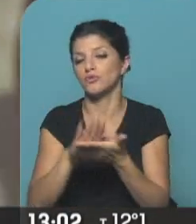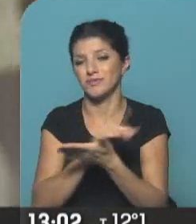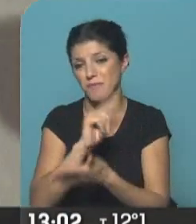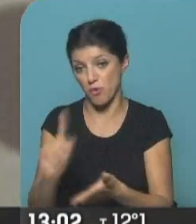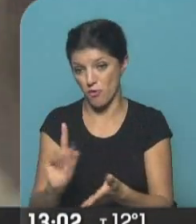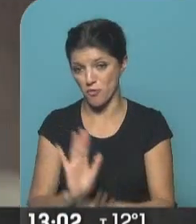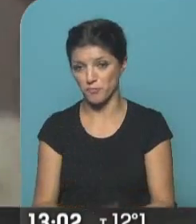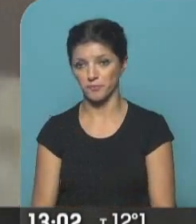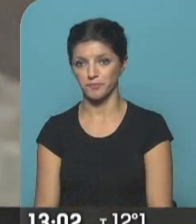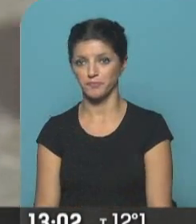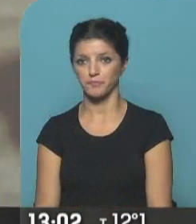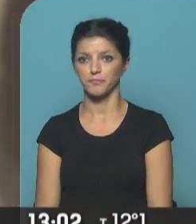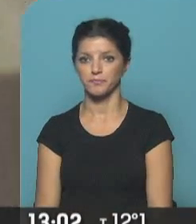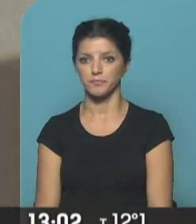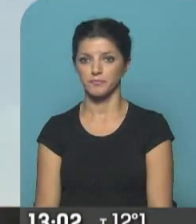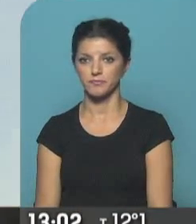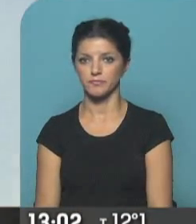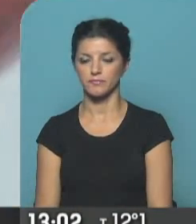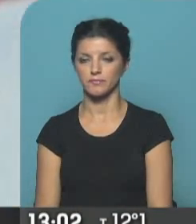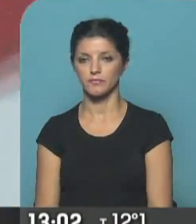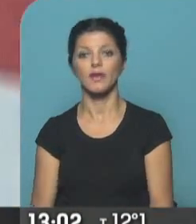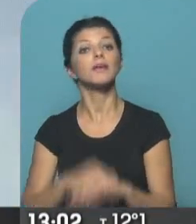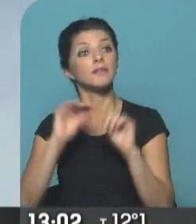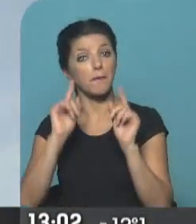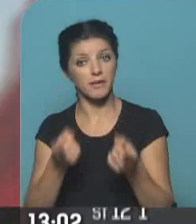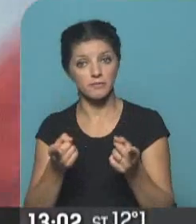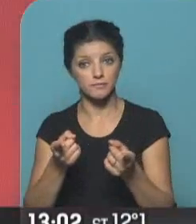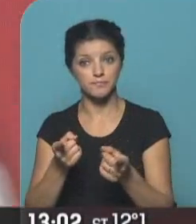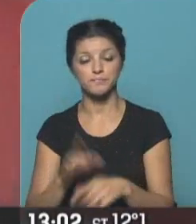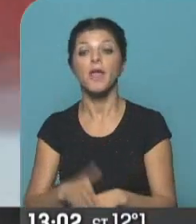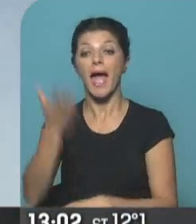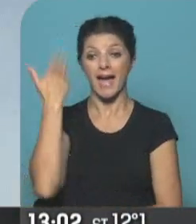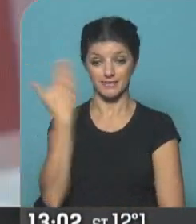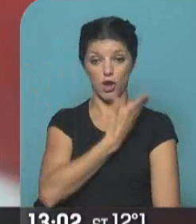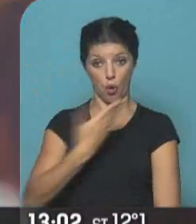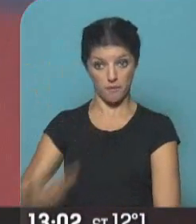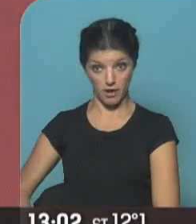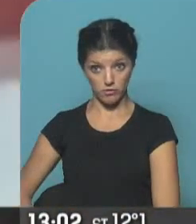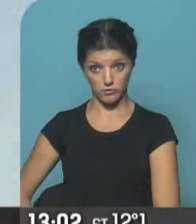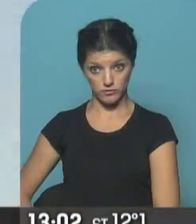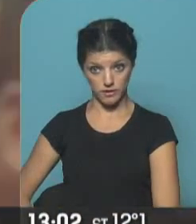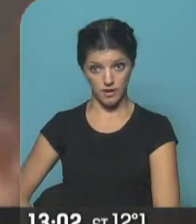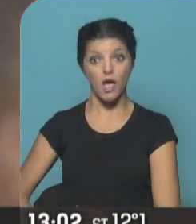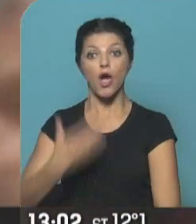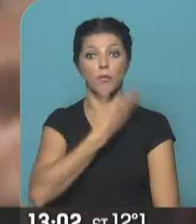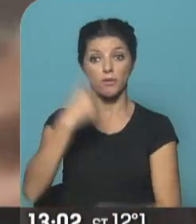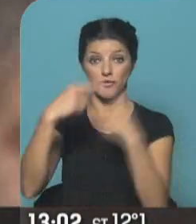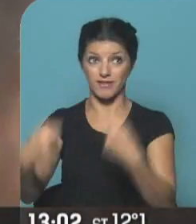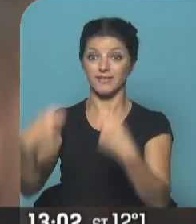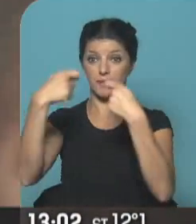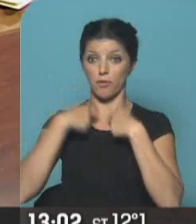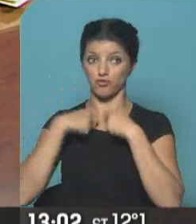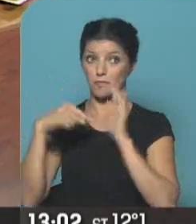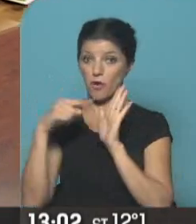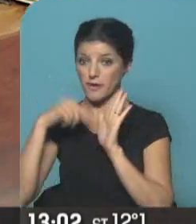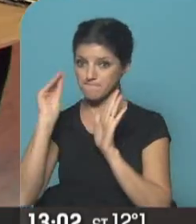mismo tiempo se va quedando, o por lo menos aparentemente, no todo el apoyo que tenía el gobierno de Maduro de los gobiernos afines lo sigue manteniendo. De hecho, del